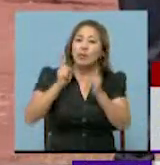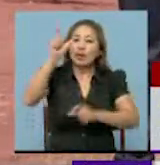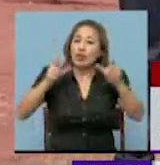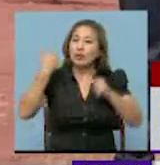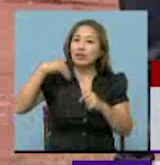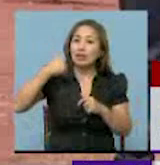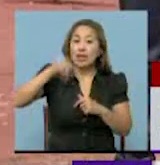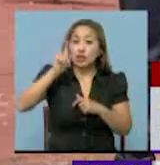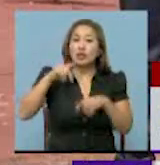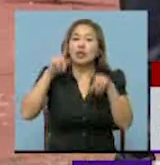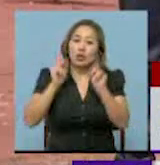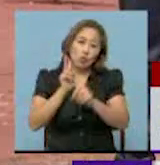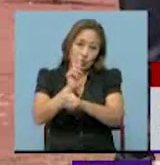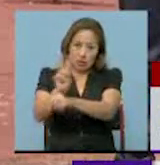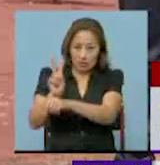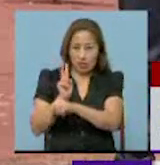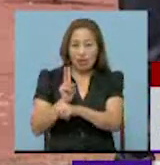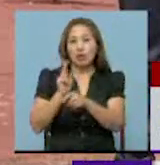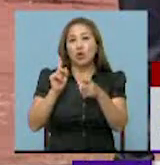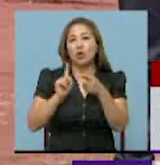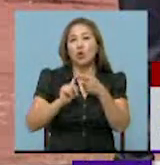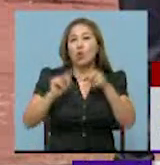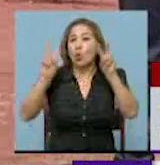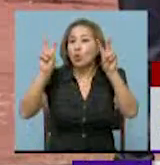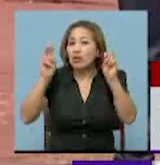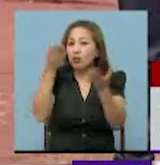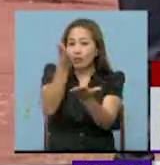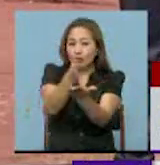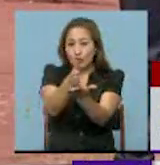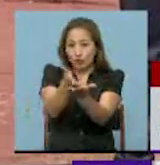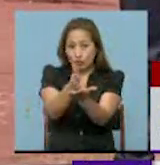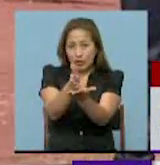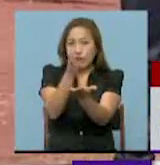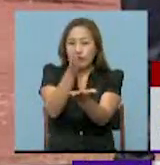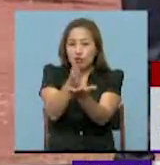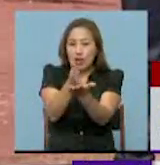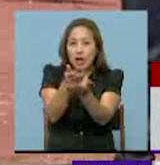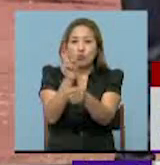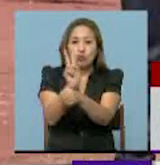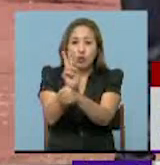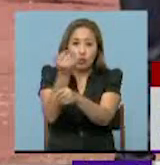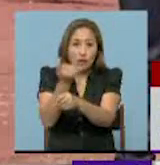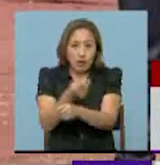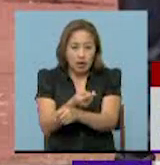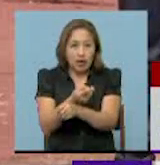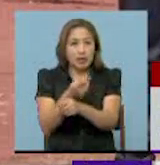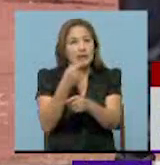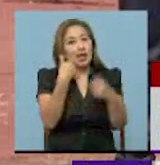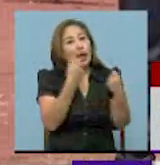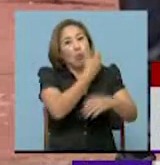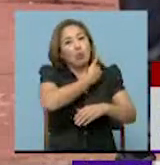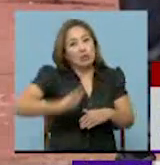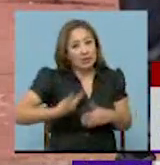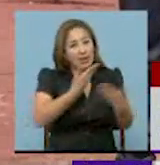tiene que ver con la seguridad y el cuidado de nuestras fronteras, ¿no? Fronteras seguras. Ezequiel, presidente